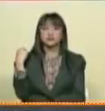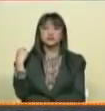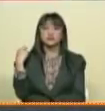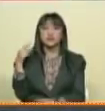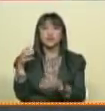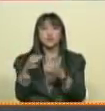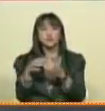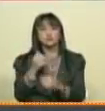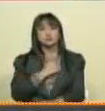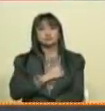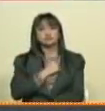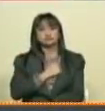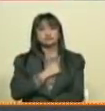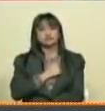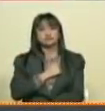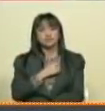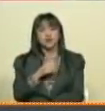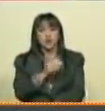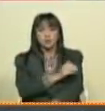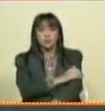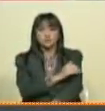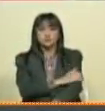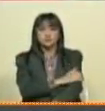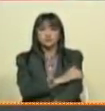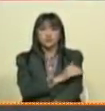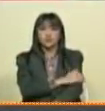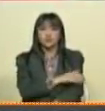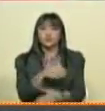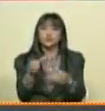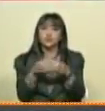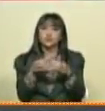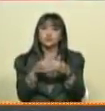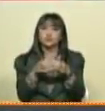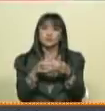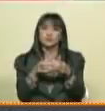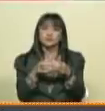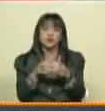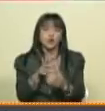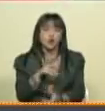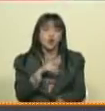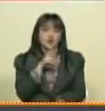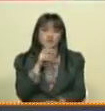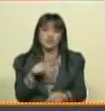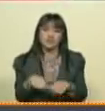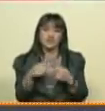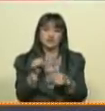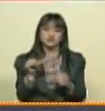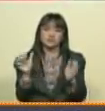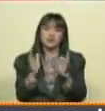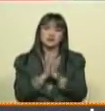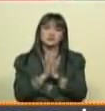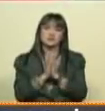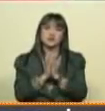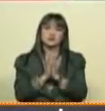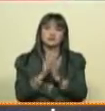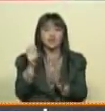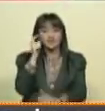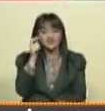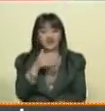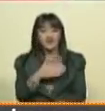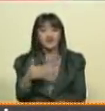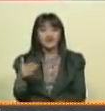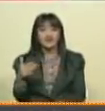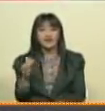sectores, lamentablemente, sectores de la derecha opositora, le amargaron la Semana Santa, porque en estos días